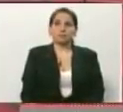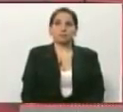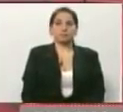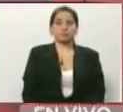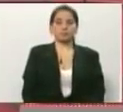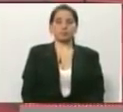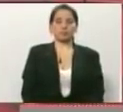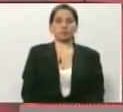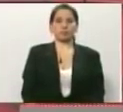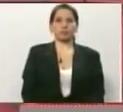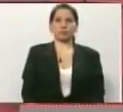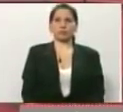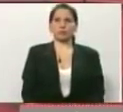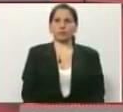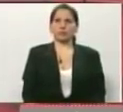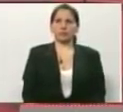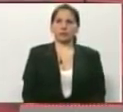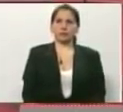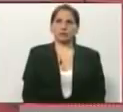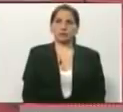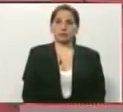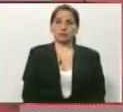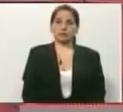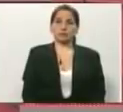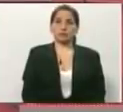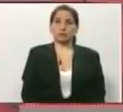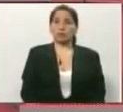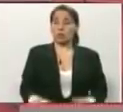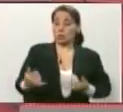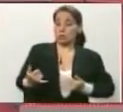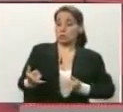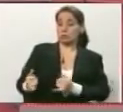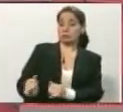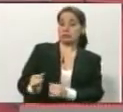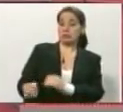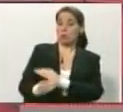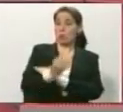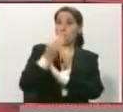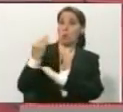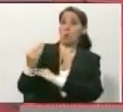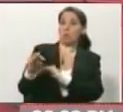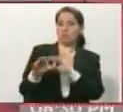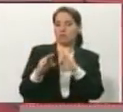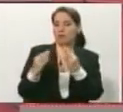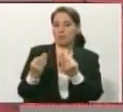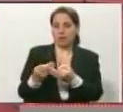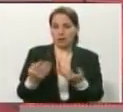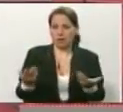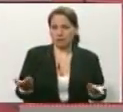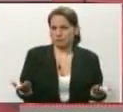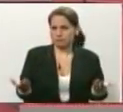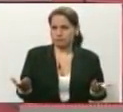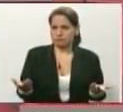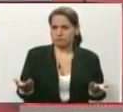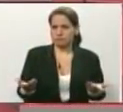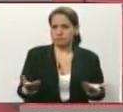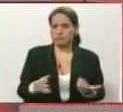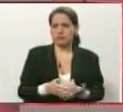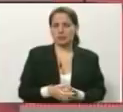cobarde, se escuda en sus hijos, y se escude en su familia, un cobarde.